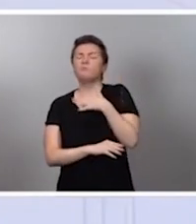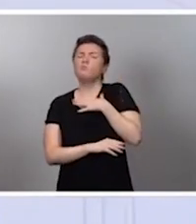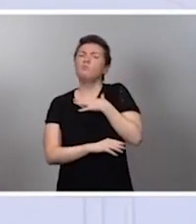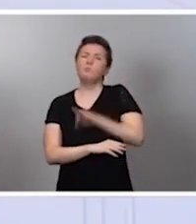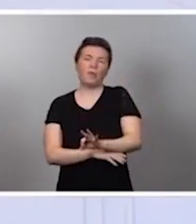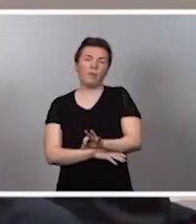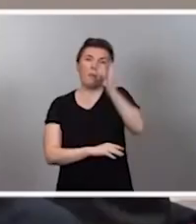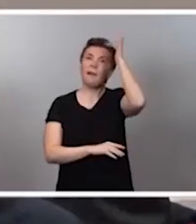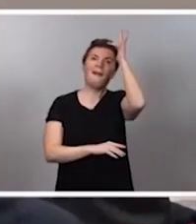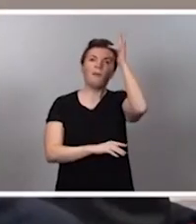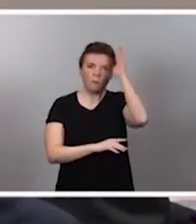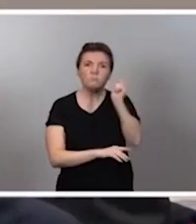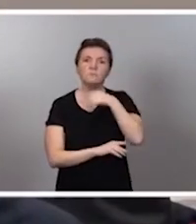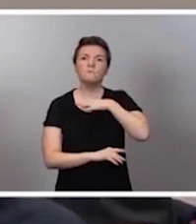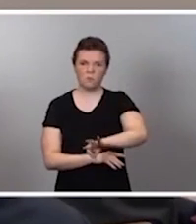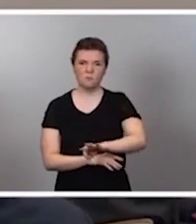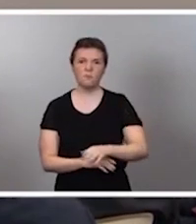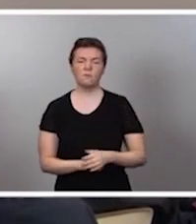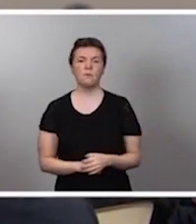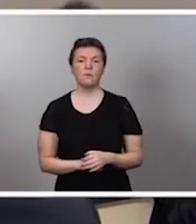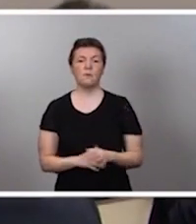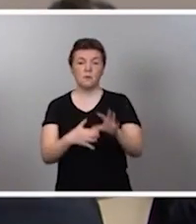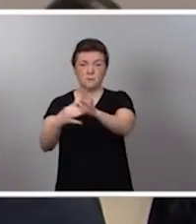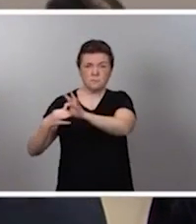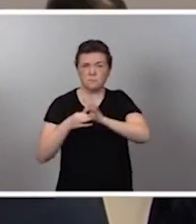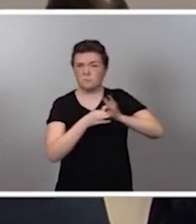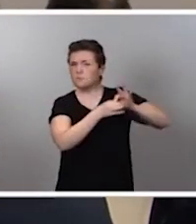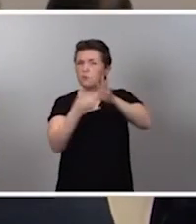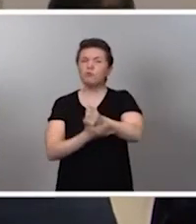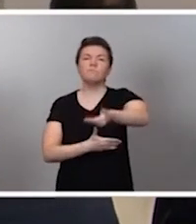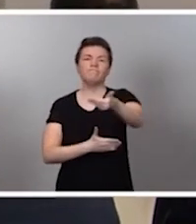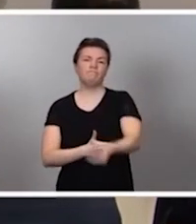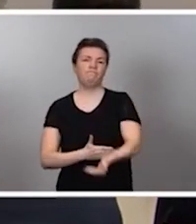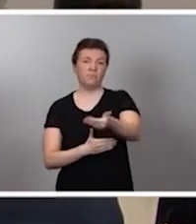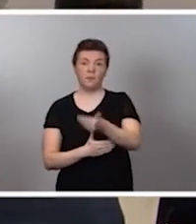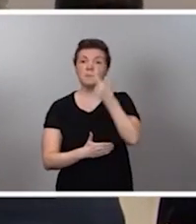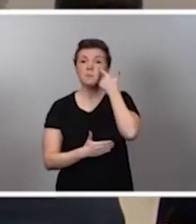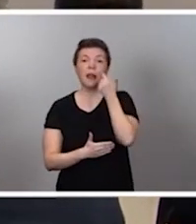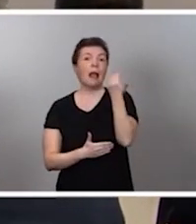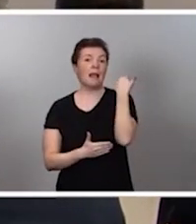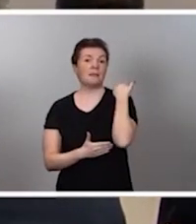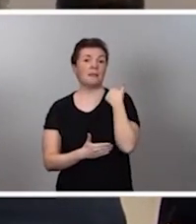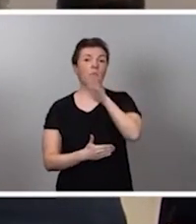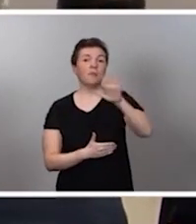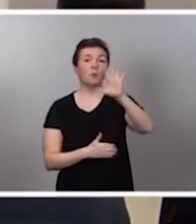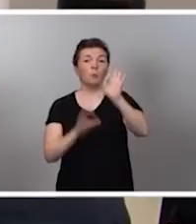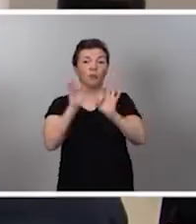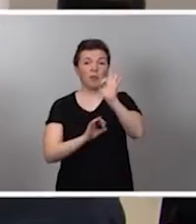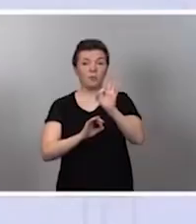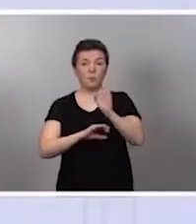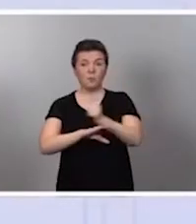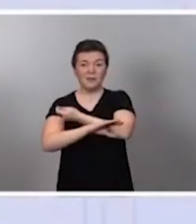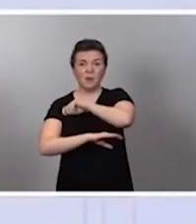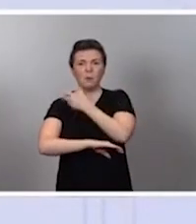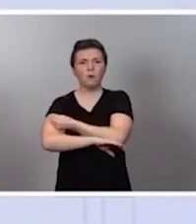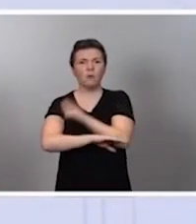en el año 2018, en el mismo trimestre, pero encima ha estado con una